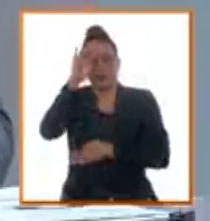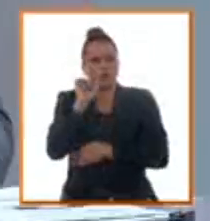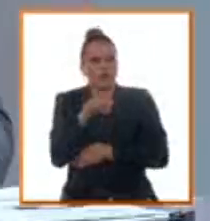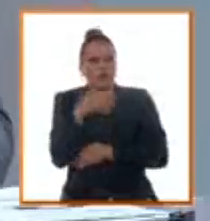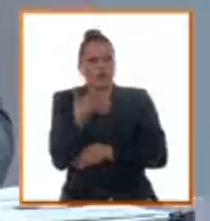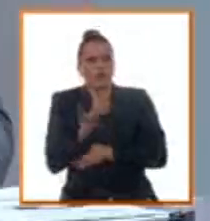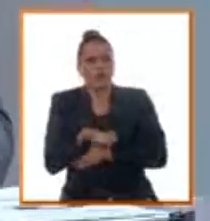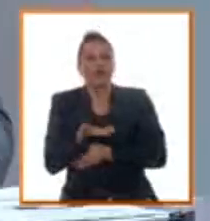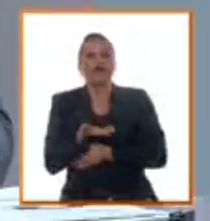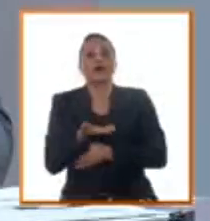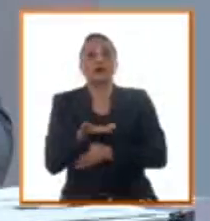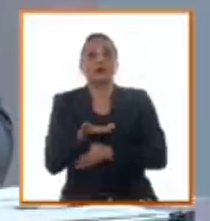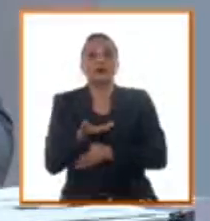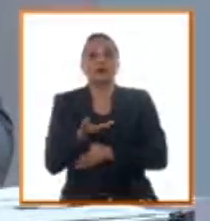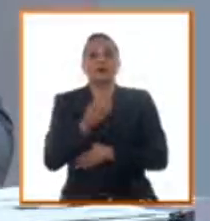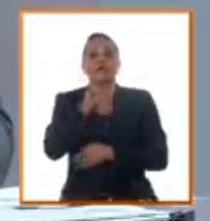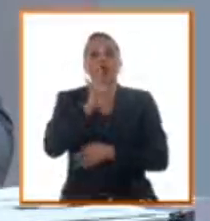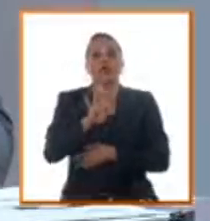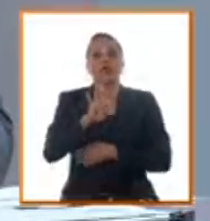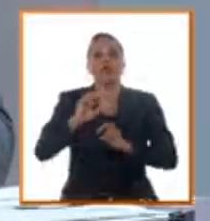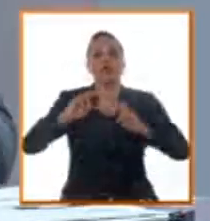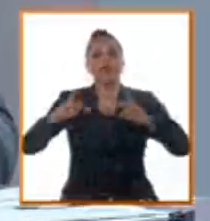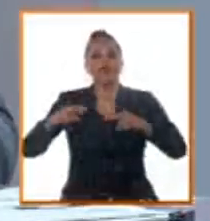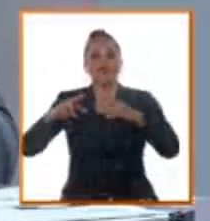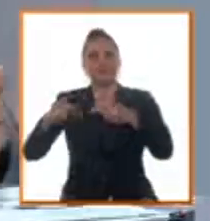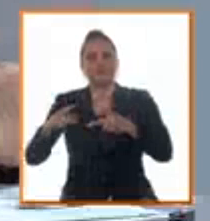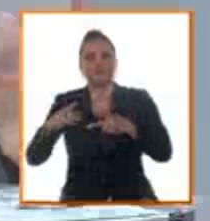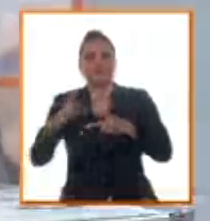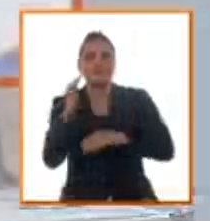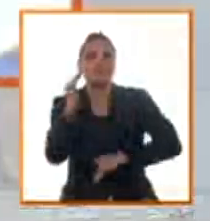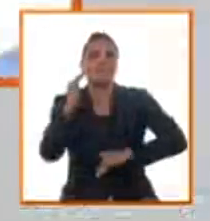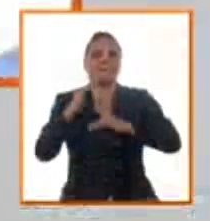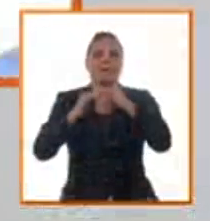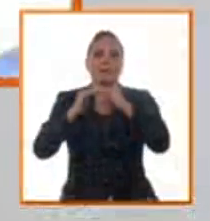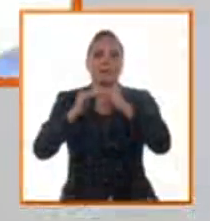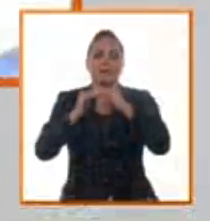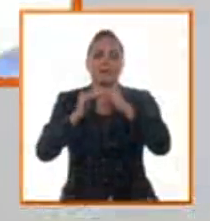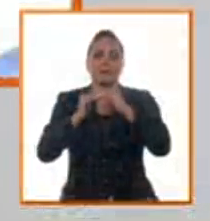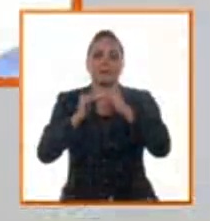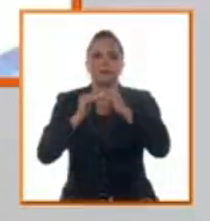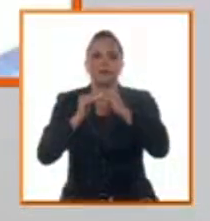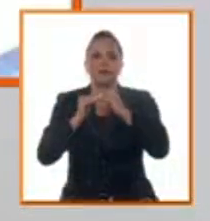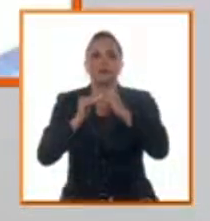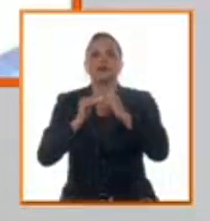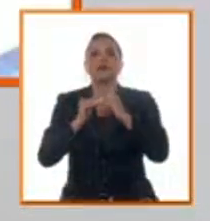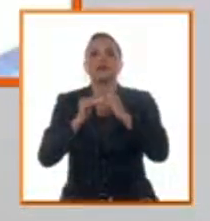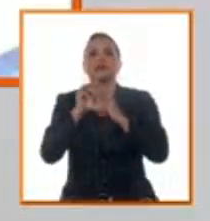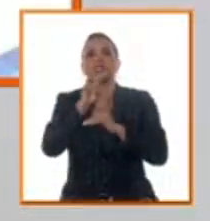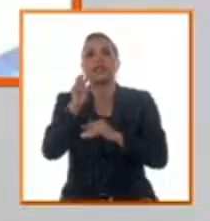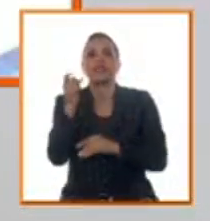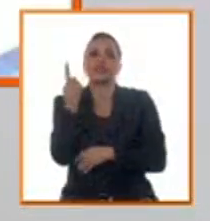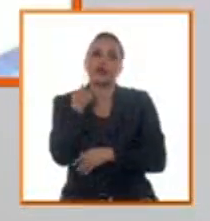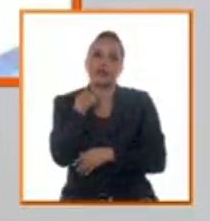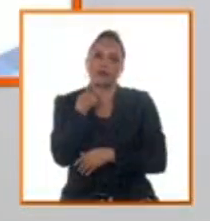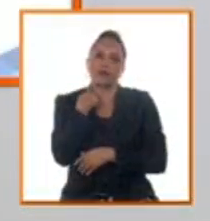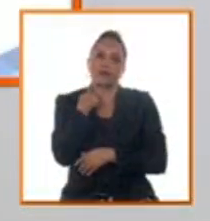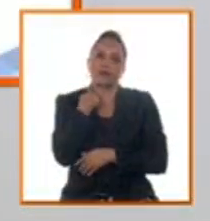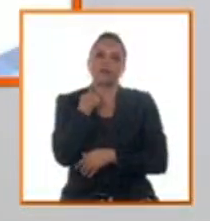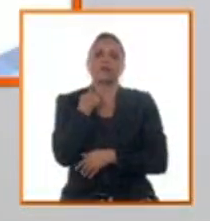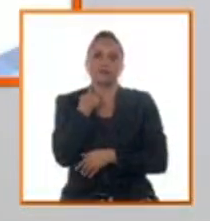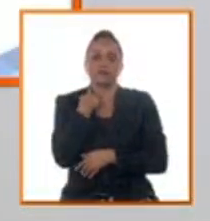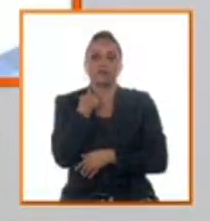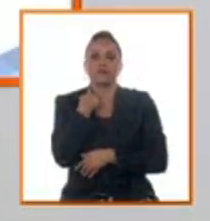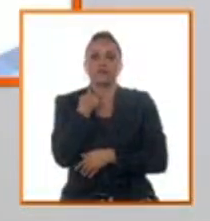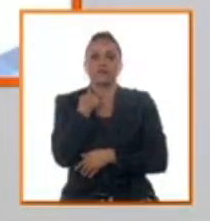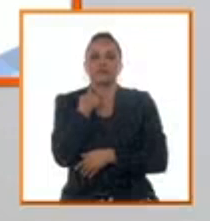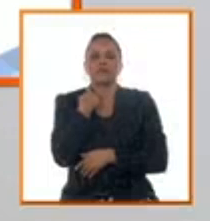se registra el cuarto valor histórico máximo de esta serie de los últimos 30 años. La referencia anterior para Santiago de Cuba es el